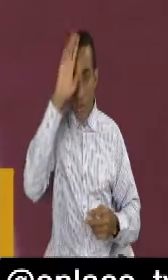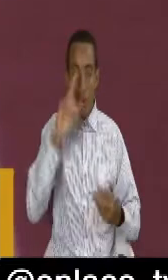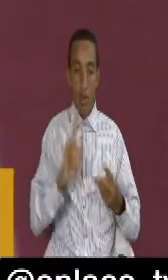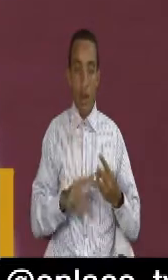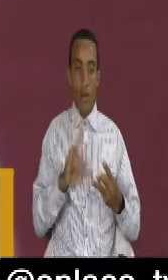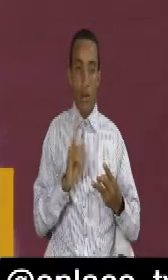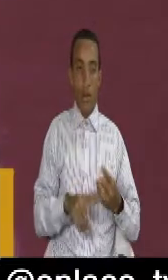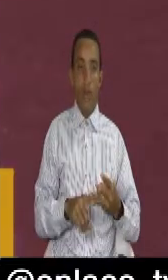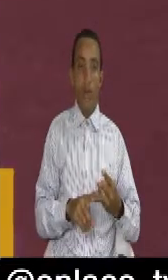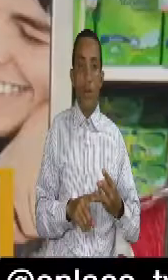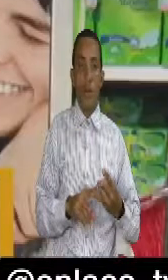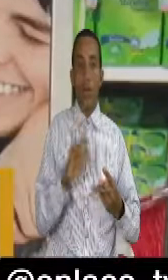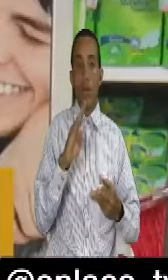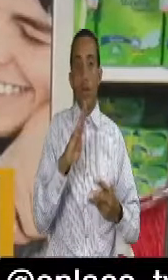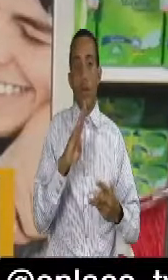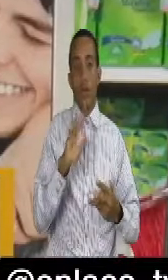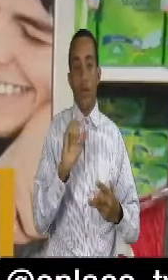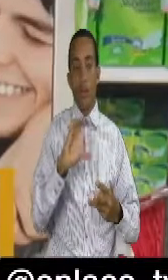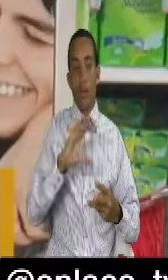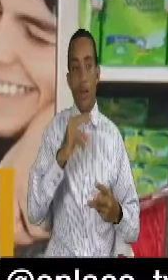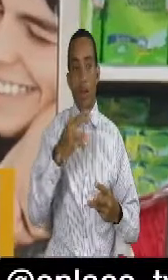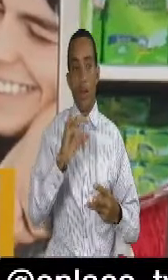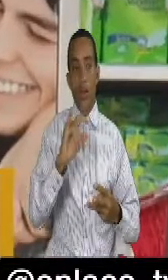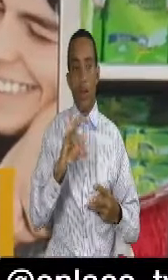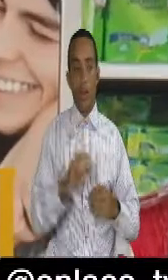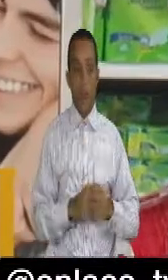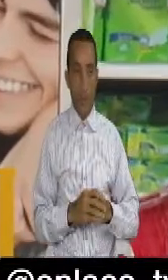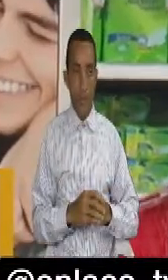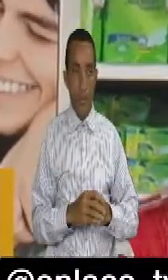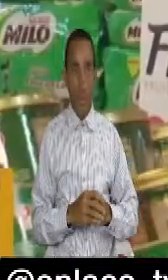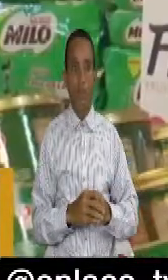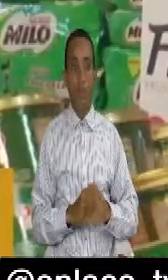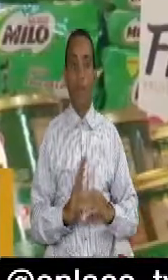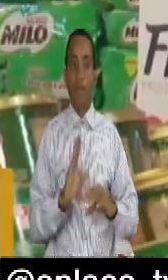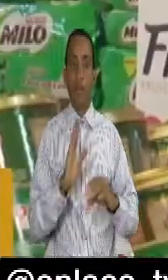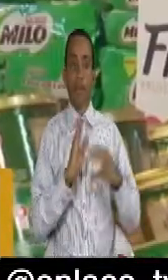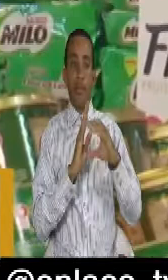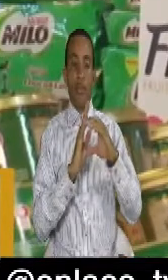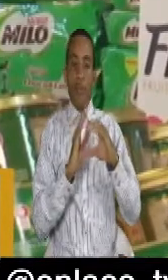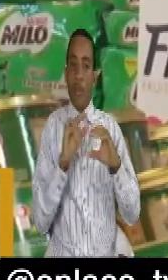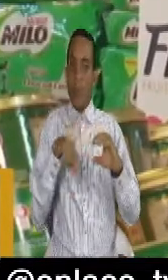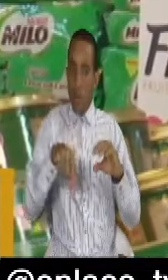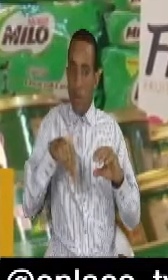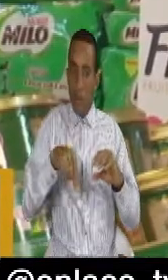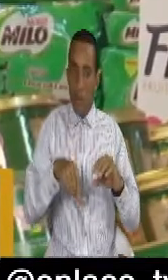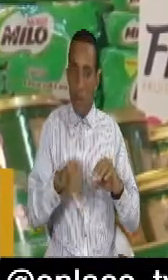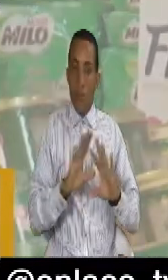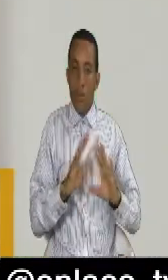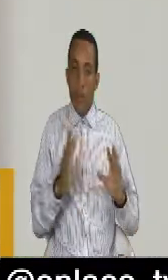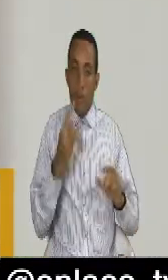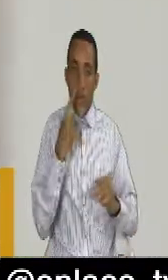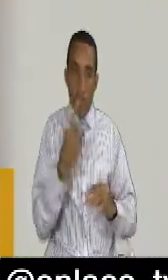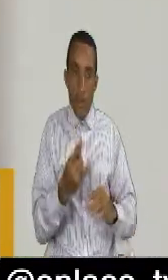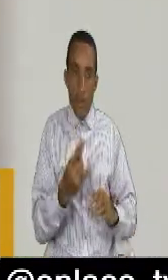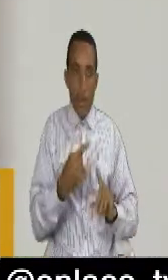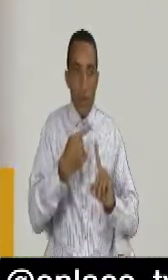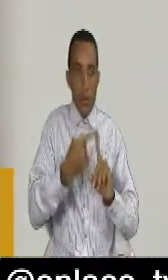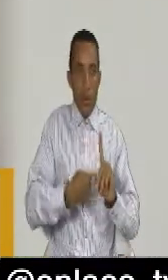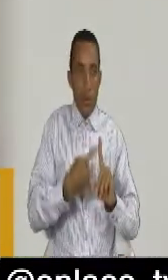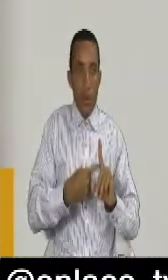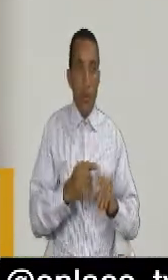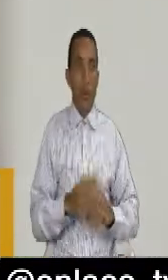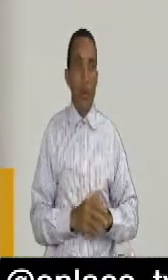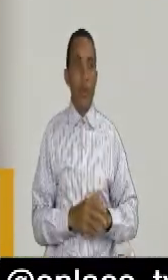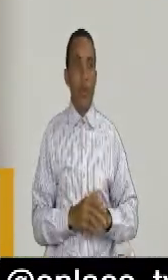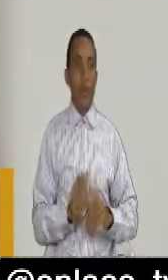permitirá que al cliente no se le cobre cuota de manejo en 6 meses y durante el primer mes no cancelará intereses. ¿Qué lanzamos? La